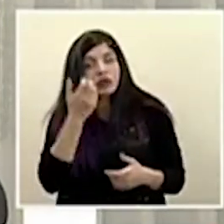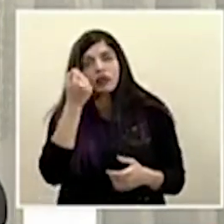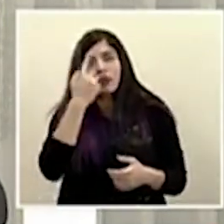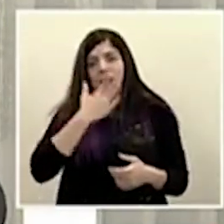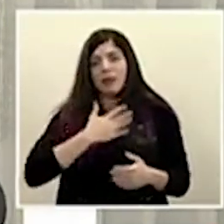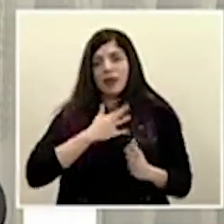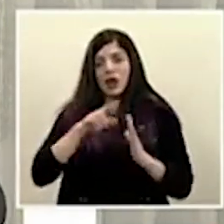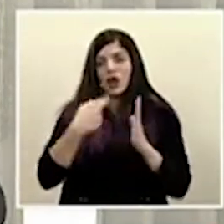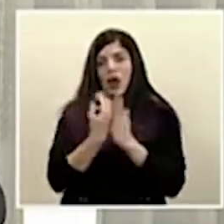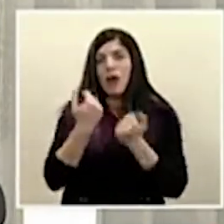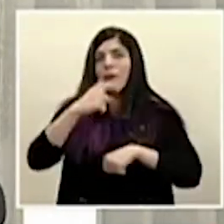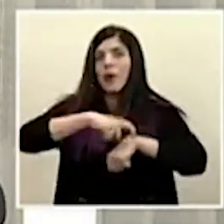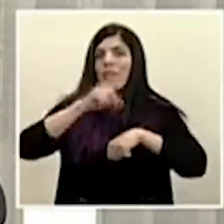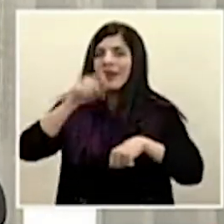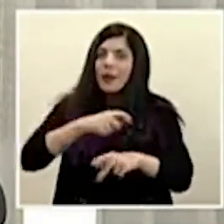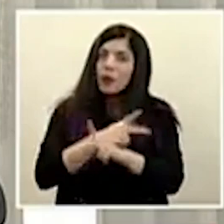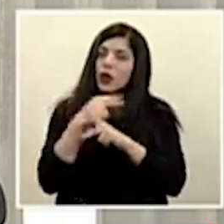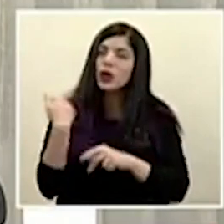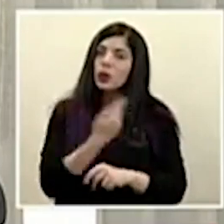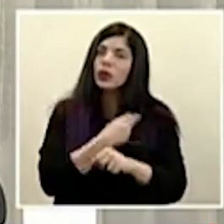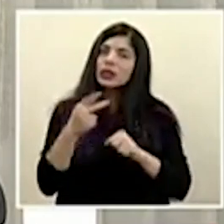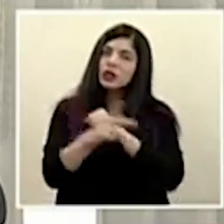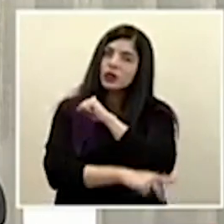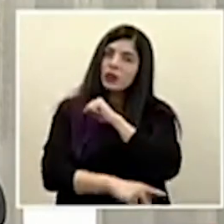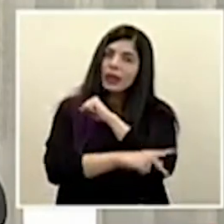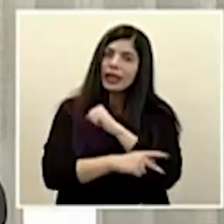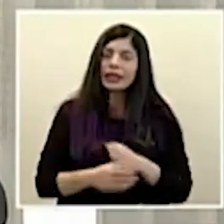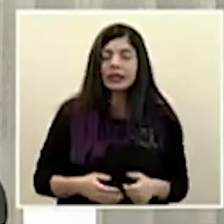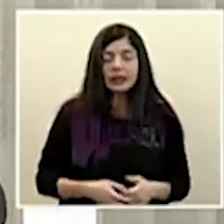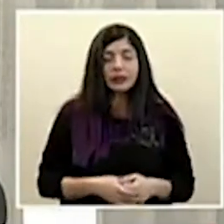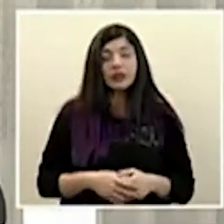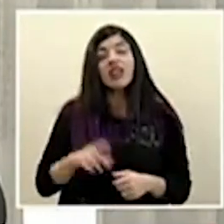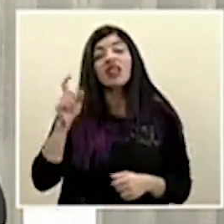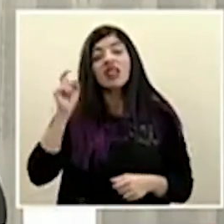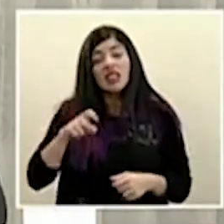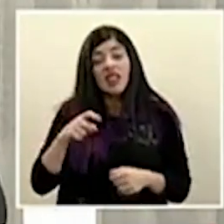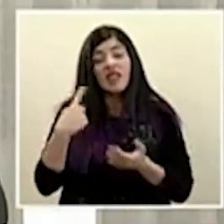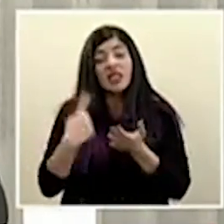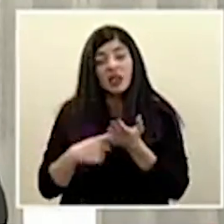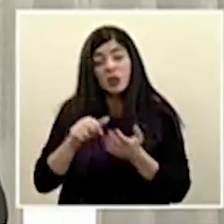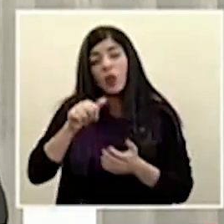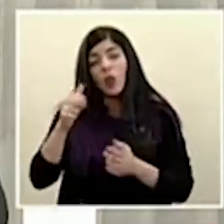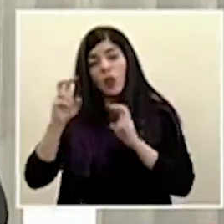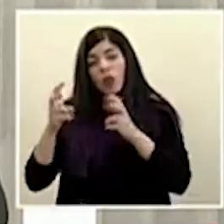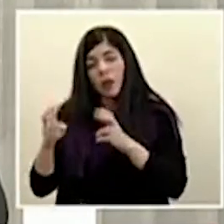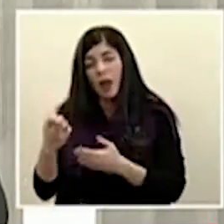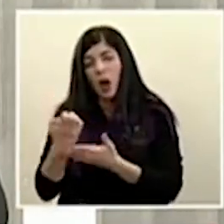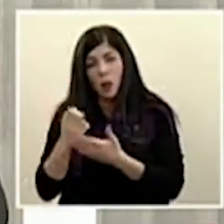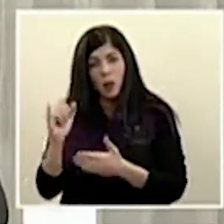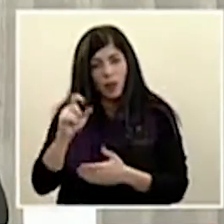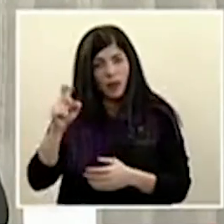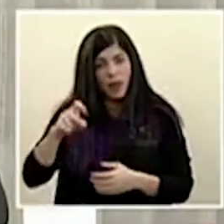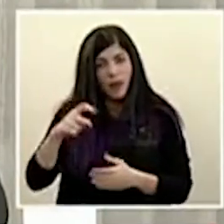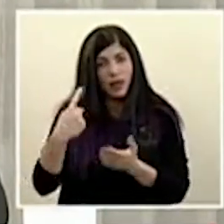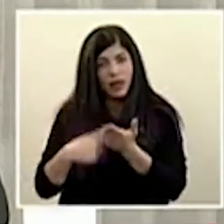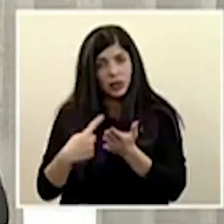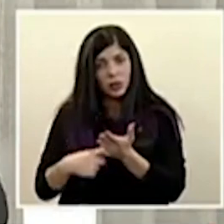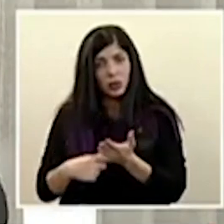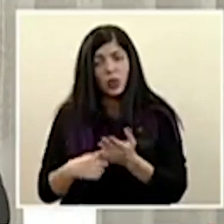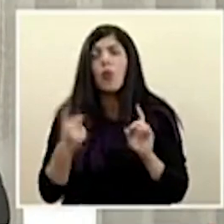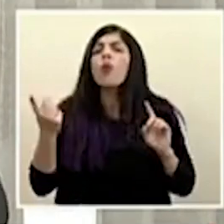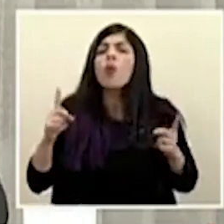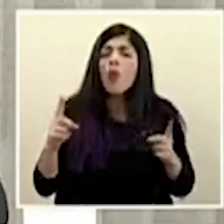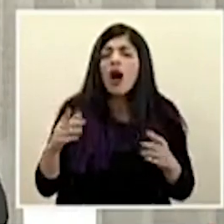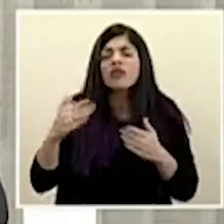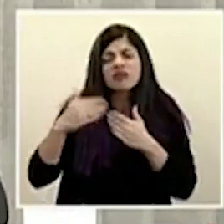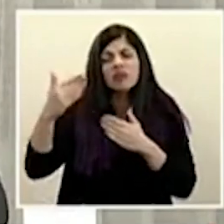rol en un momento que necesitamos proteger a nuestro país. Y habrá que discutir otras medidas económicas. ¿Cuáles?